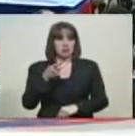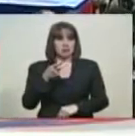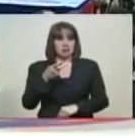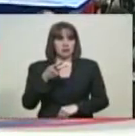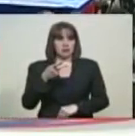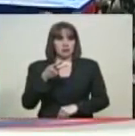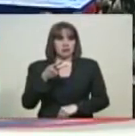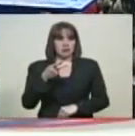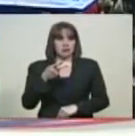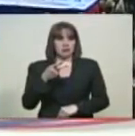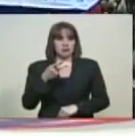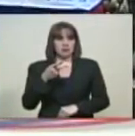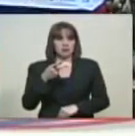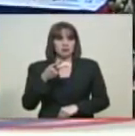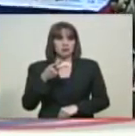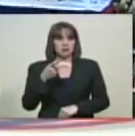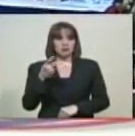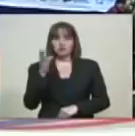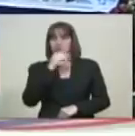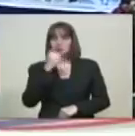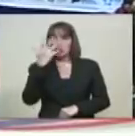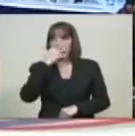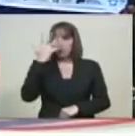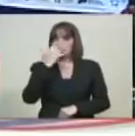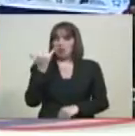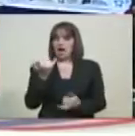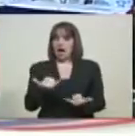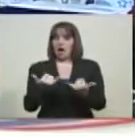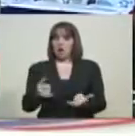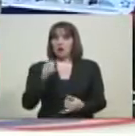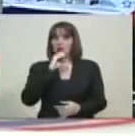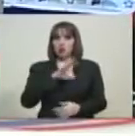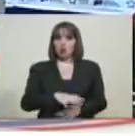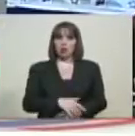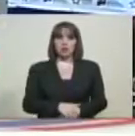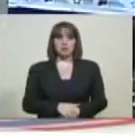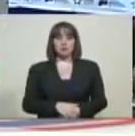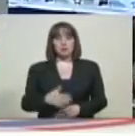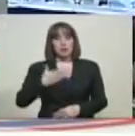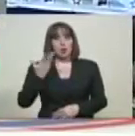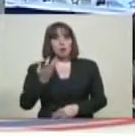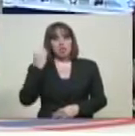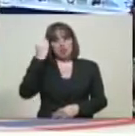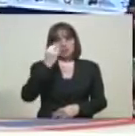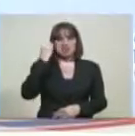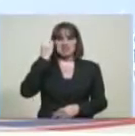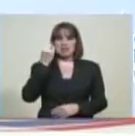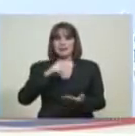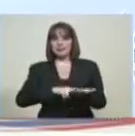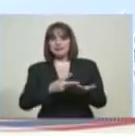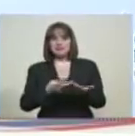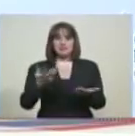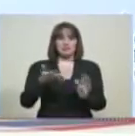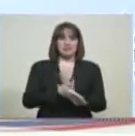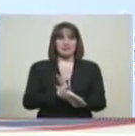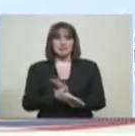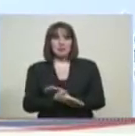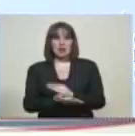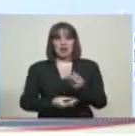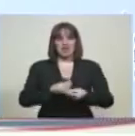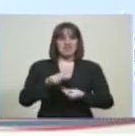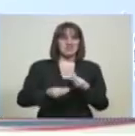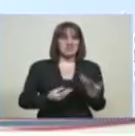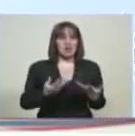creo que nadie lo duda en este momento histórico puede haber interpretaciones del por qué lo hicieron de cómo lo